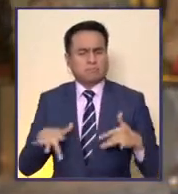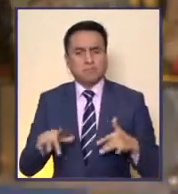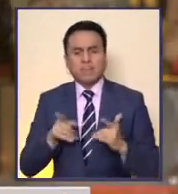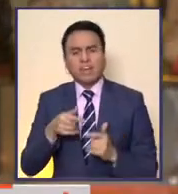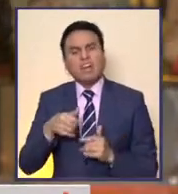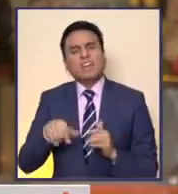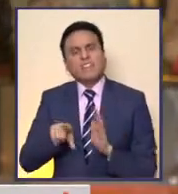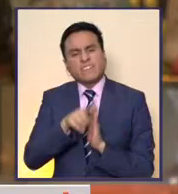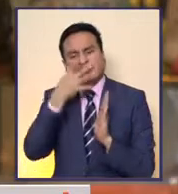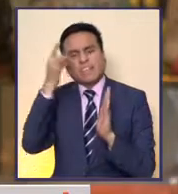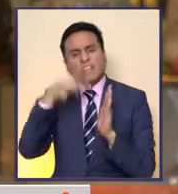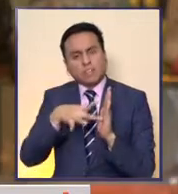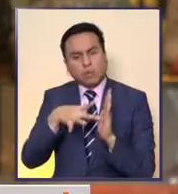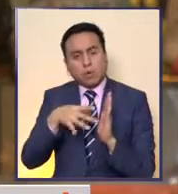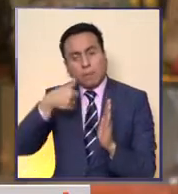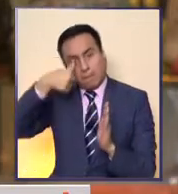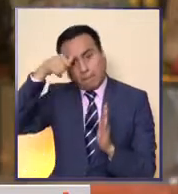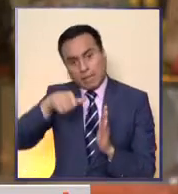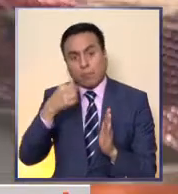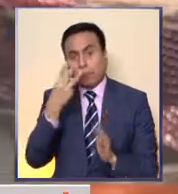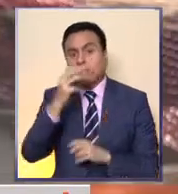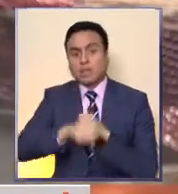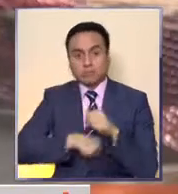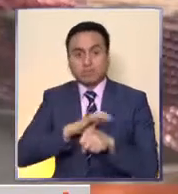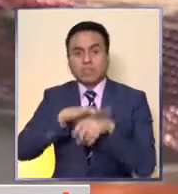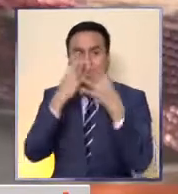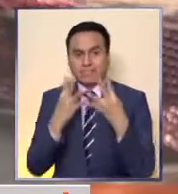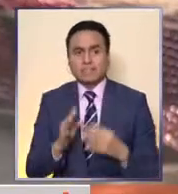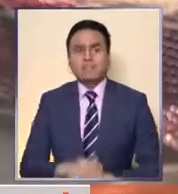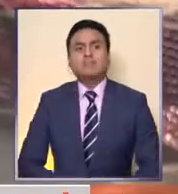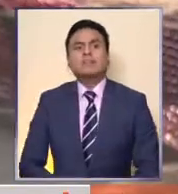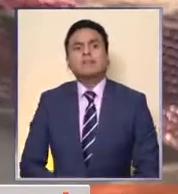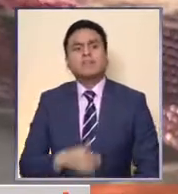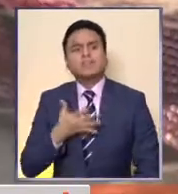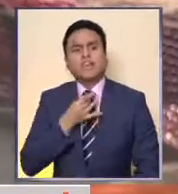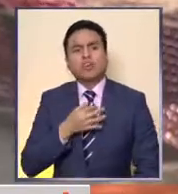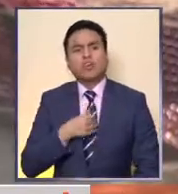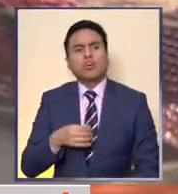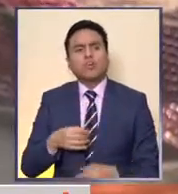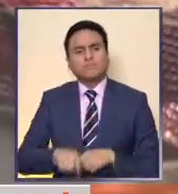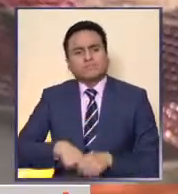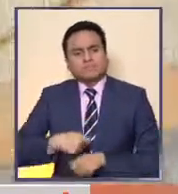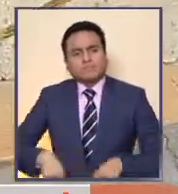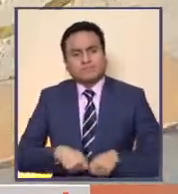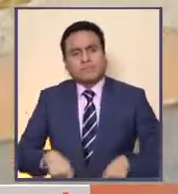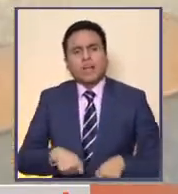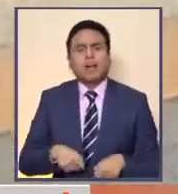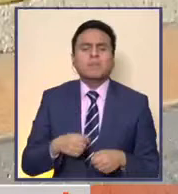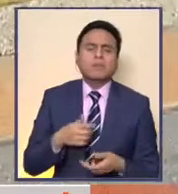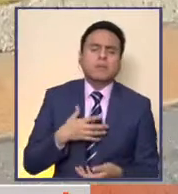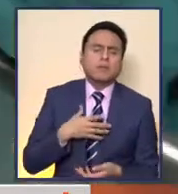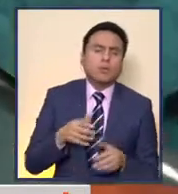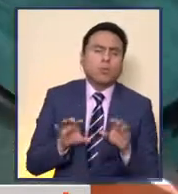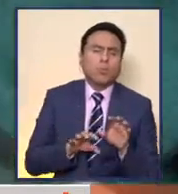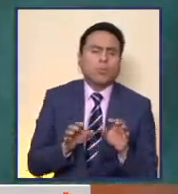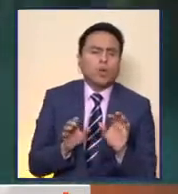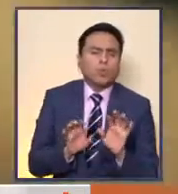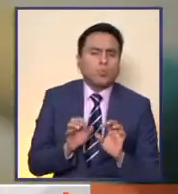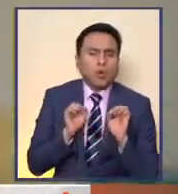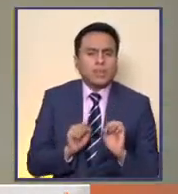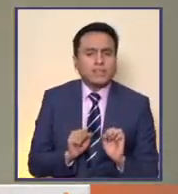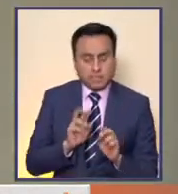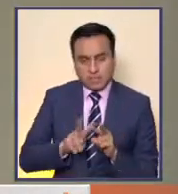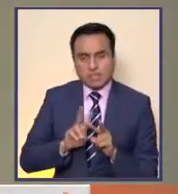delito, con penas que van hasta los 3 años de cárcel. Quiero esterilizar a mi mascota. ¿Lo puedo hacer? Presentando el carnet